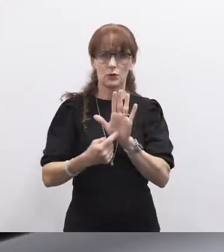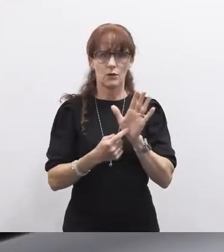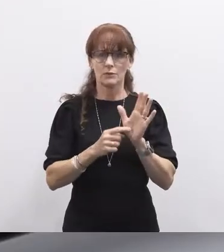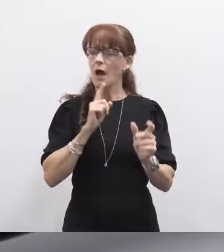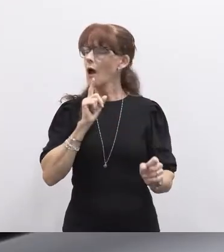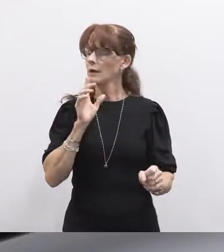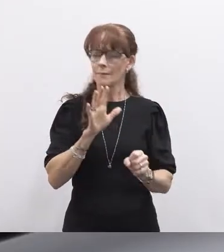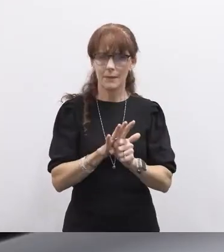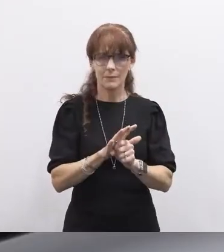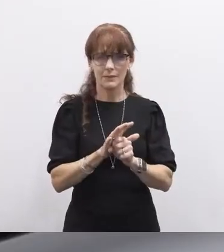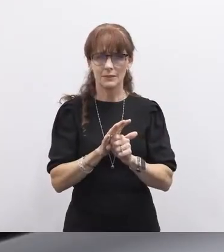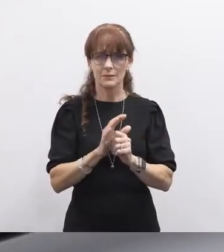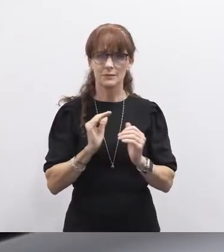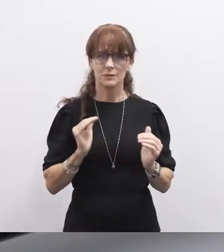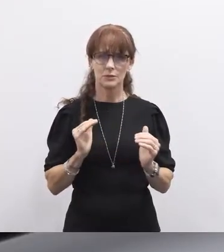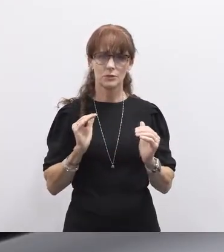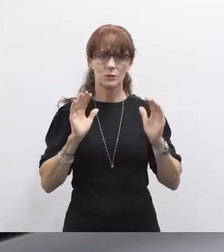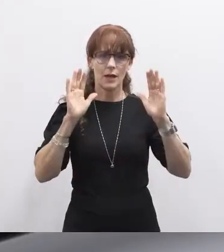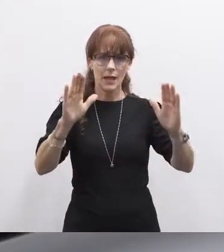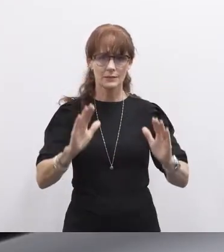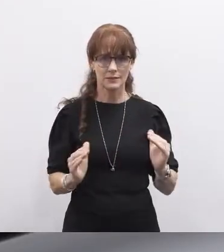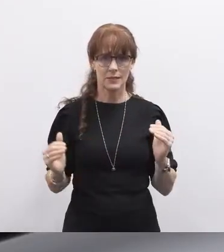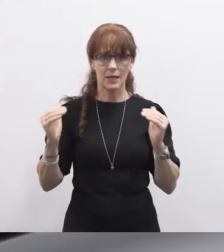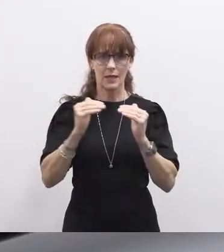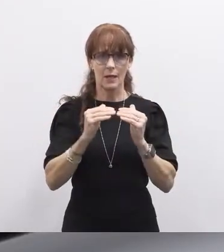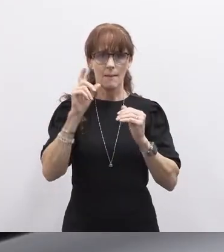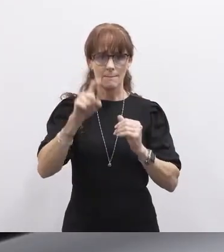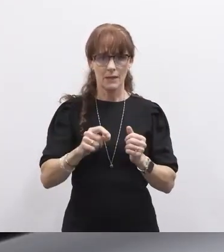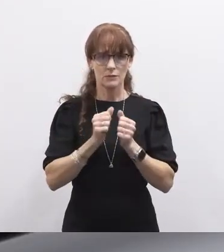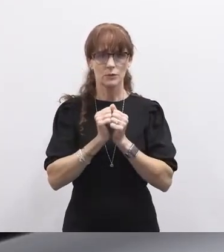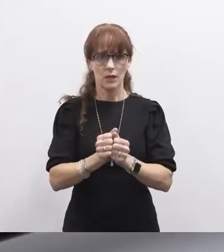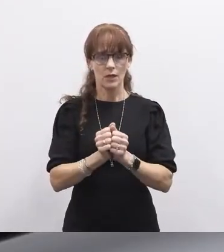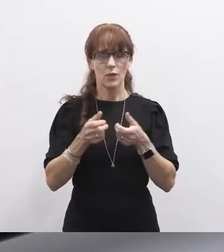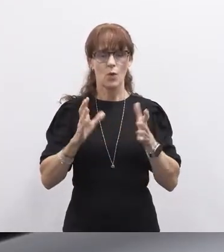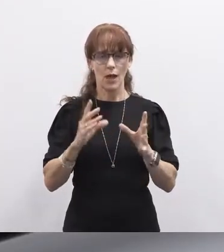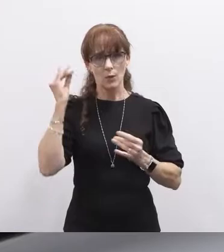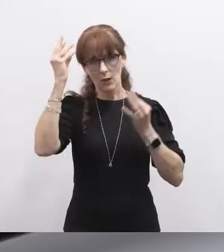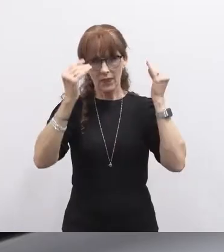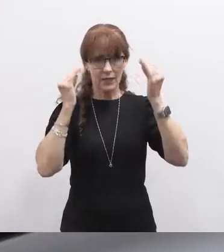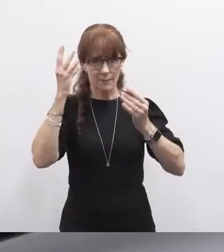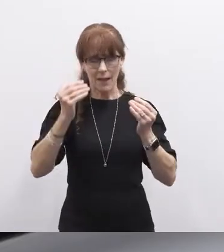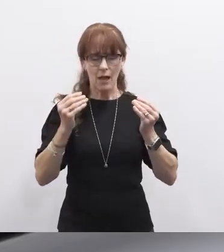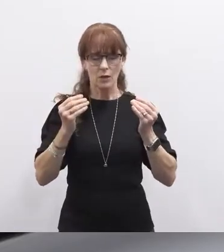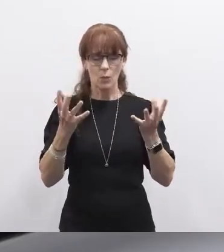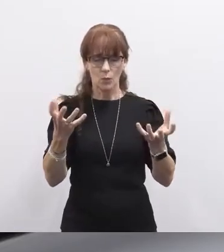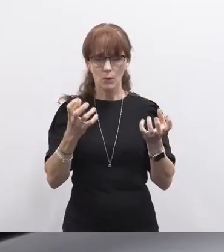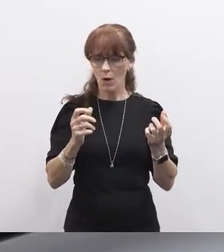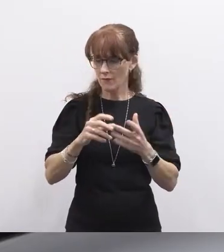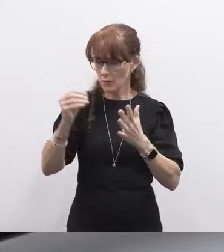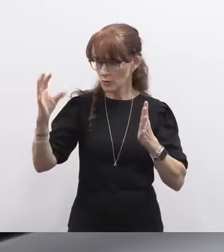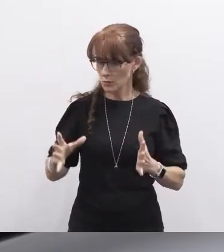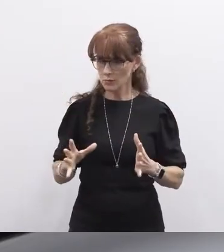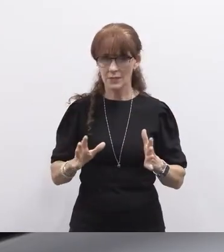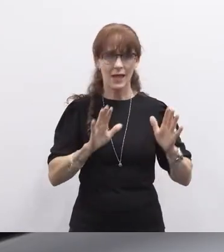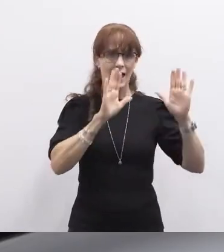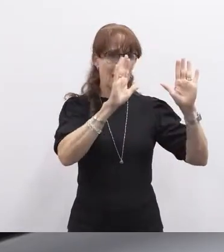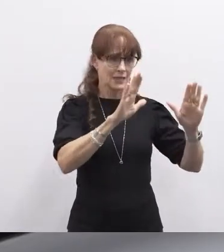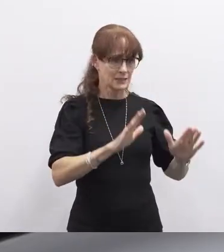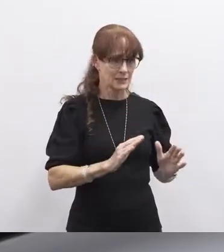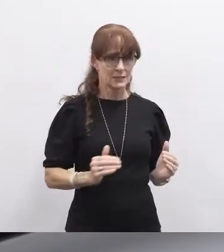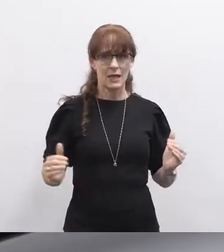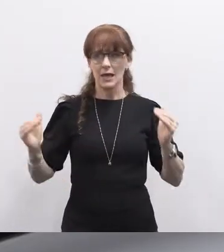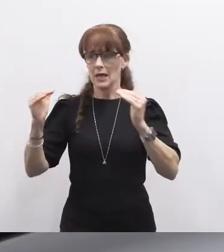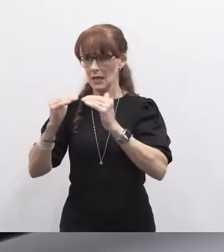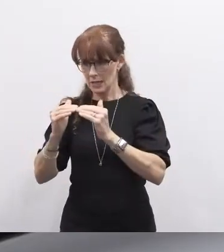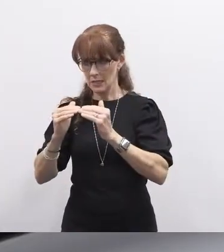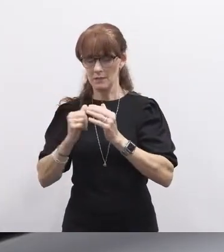Esto recalca el compromiso, excelencia y equidad. Y esas dos cosas tienen que ir juntas, pensando en lo que queremos